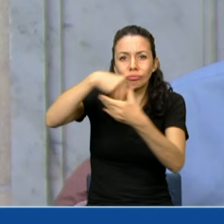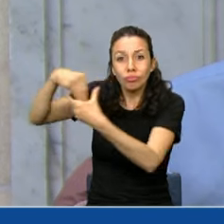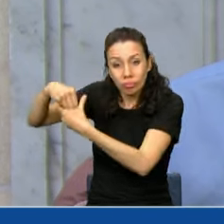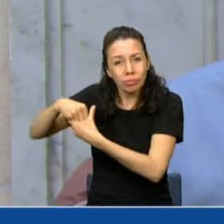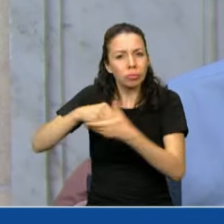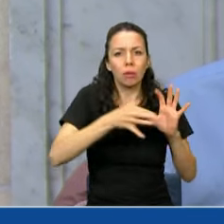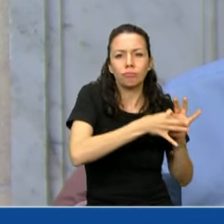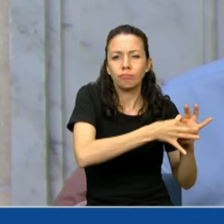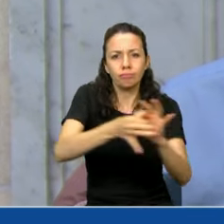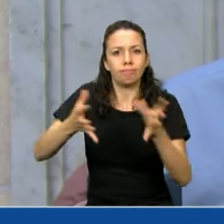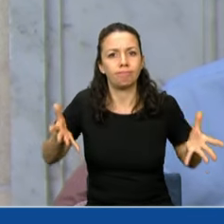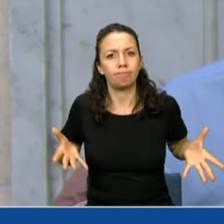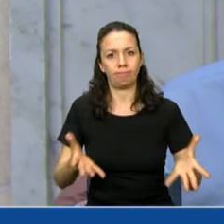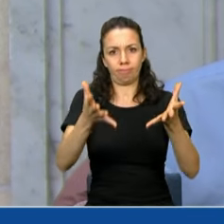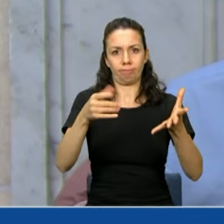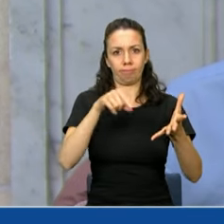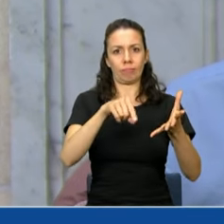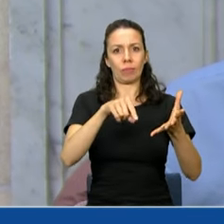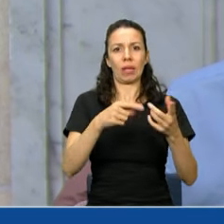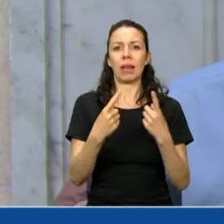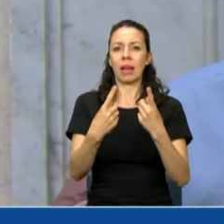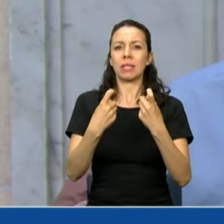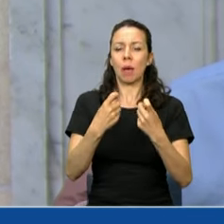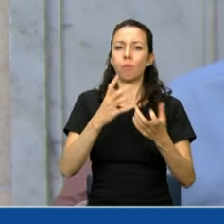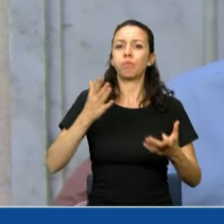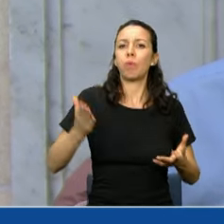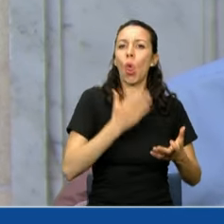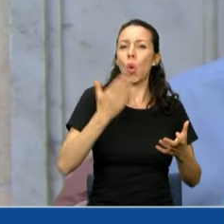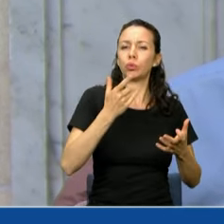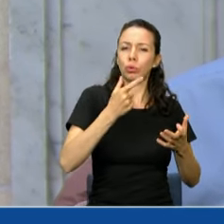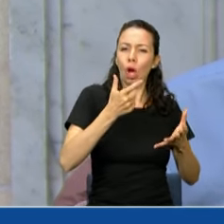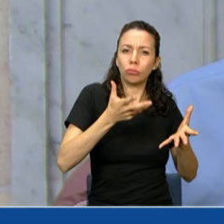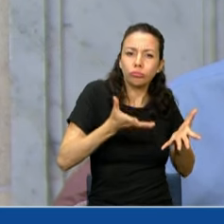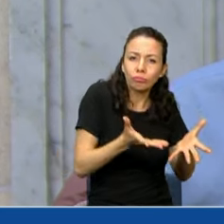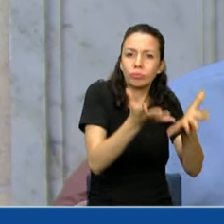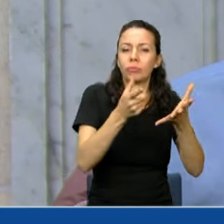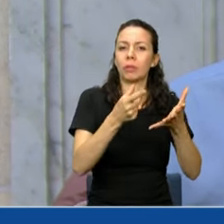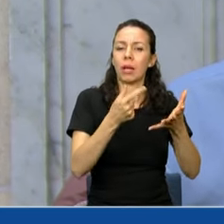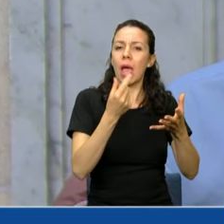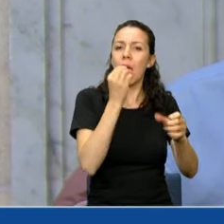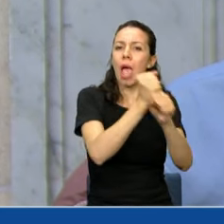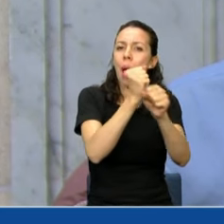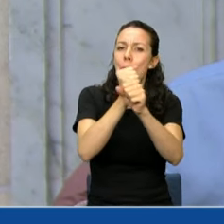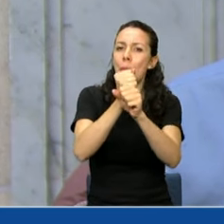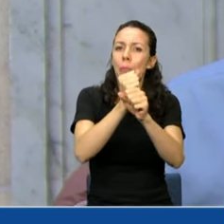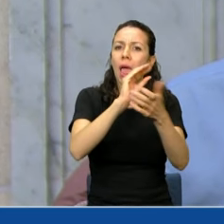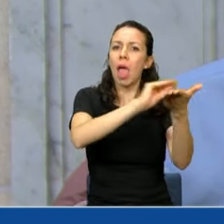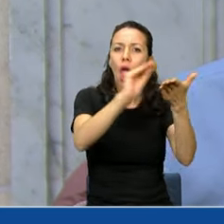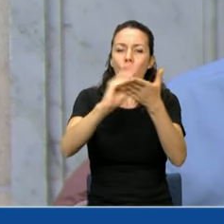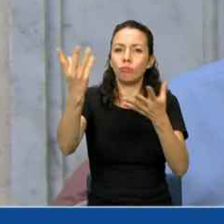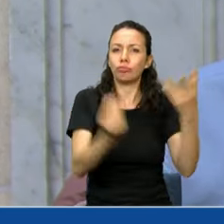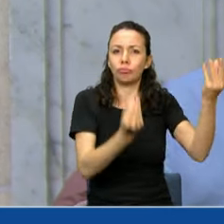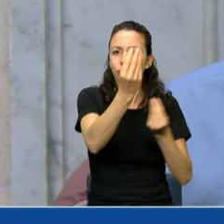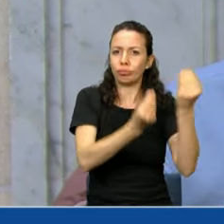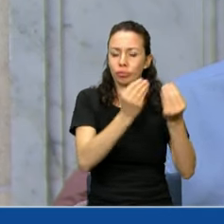eso lo que hacemos Es fomentar estos polos de producción y de generación de empleo particularmente y acá me